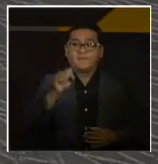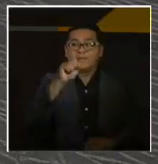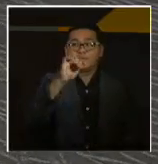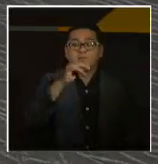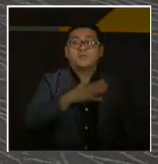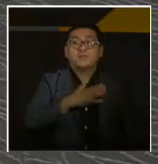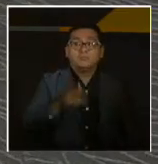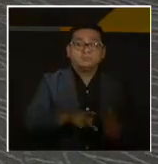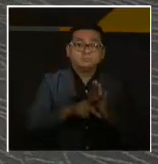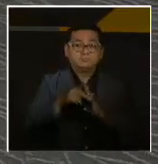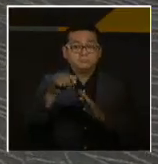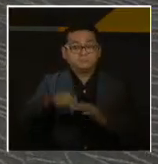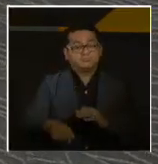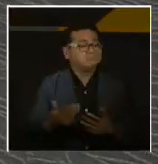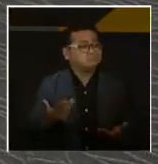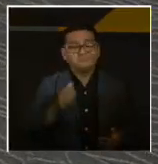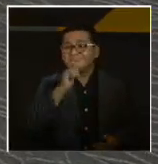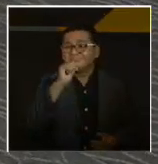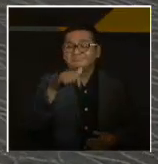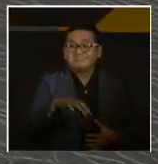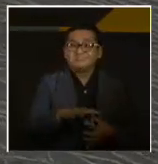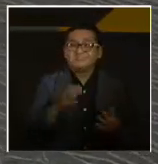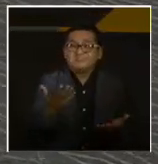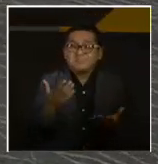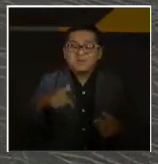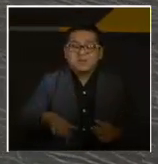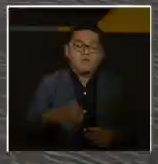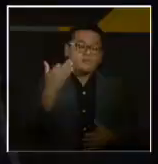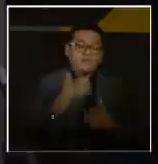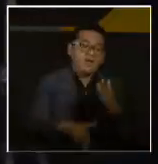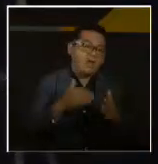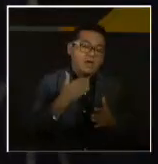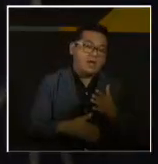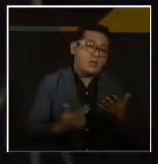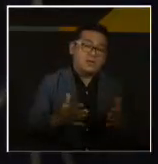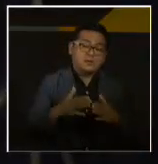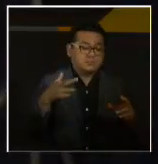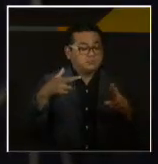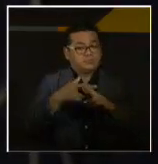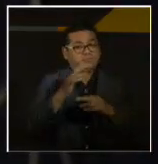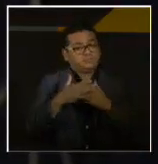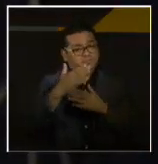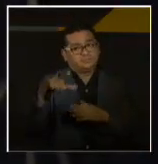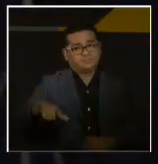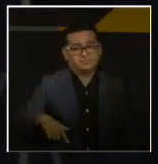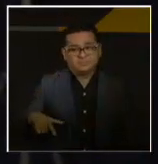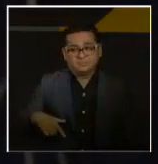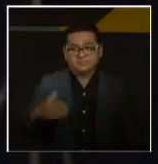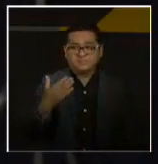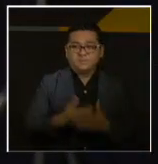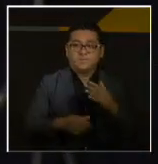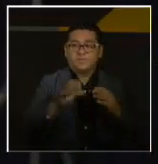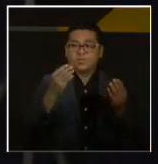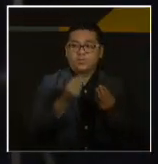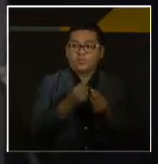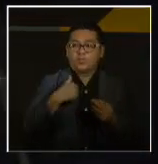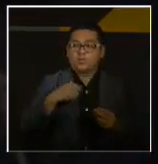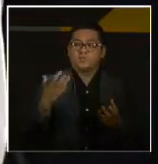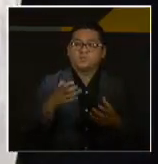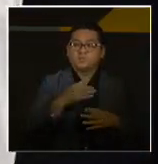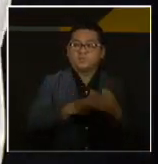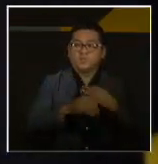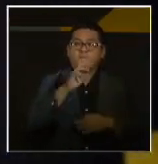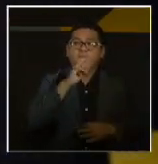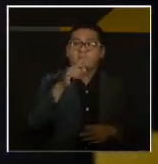es un buen proyecto, pero desafortunadamente la implementación es lo que ha fallado. El gran reto del próximo gobernador es lograr, junto con la sociedad